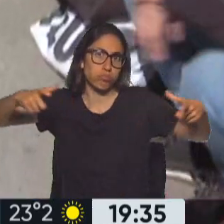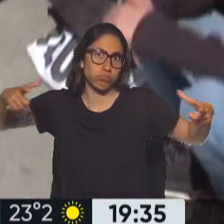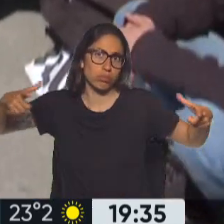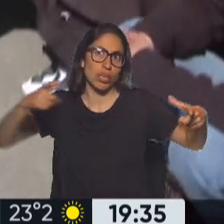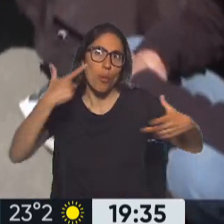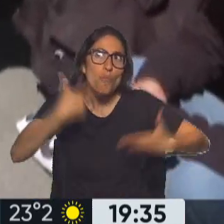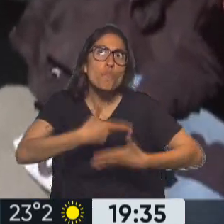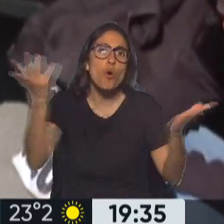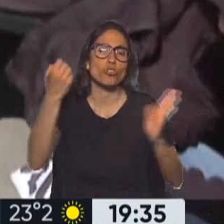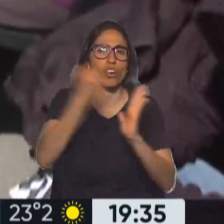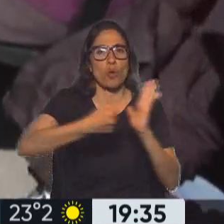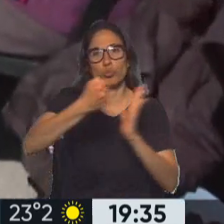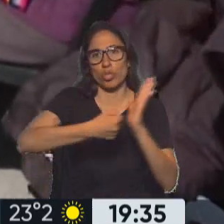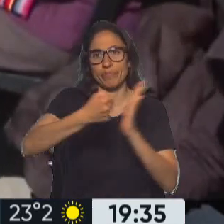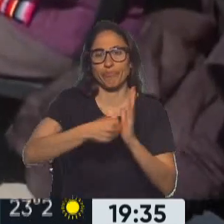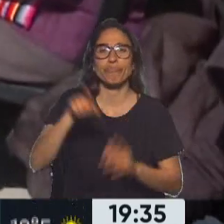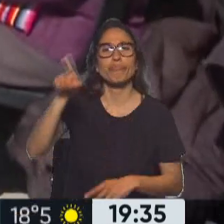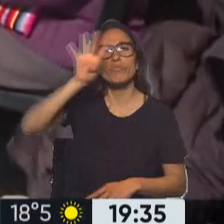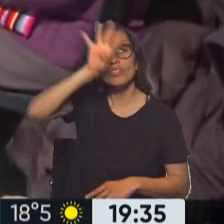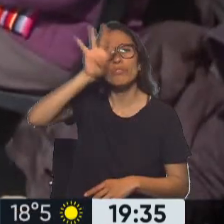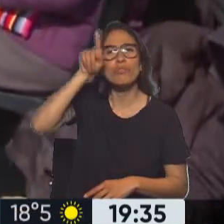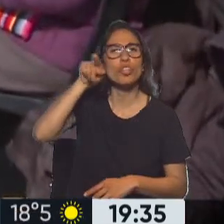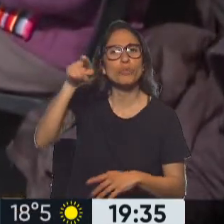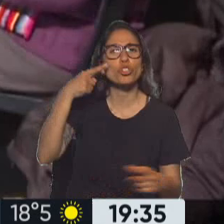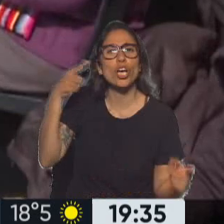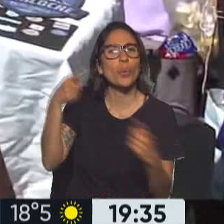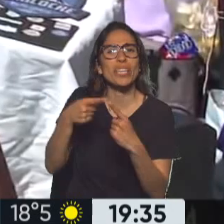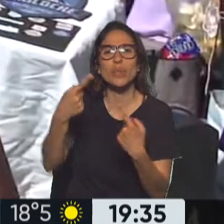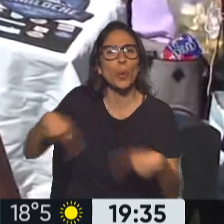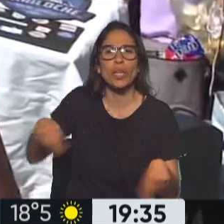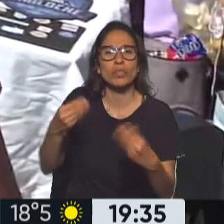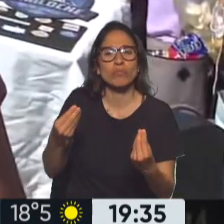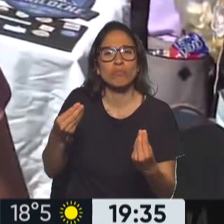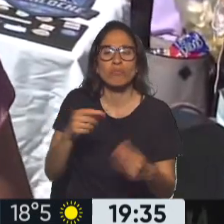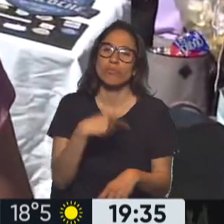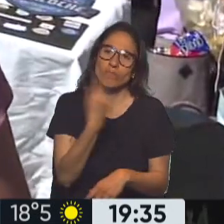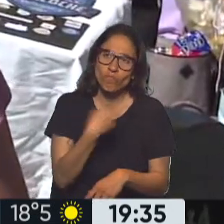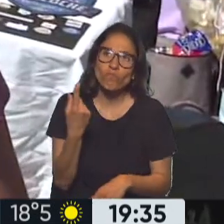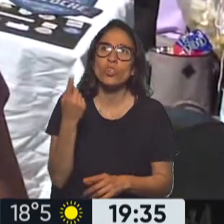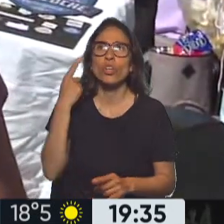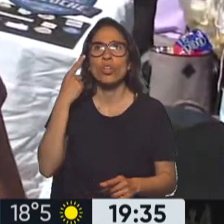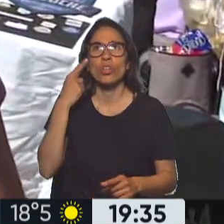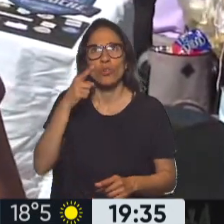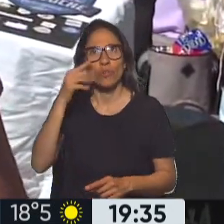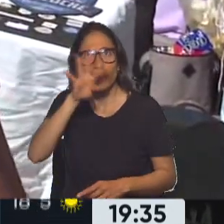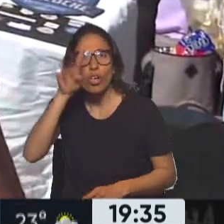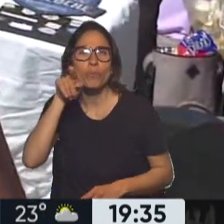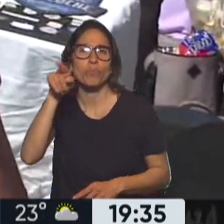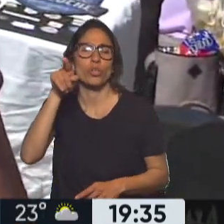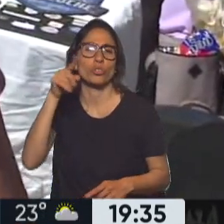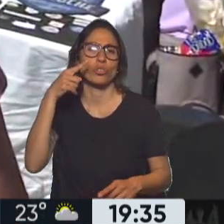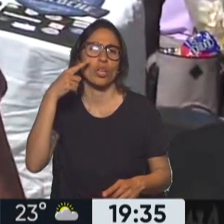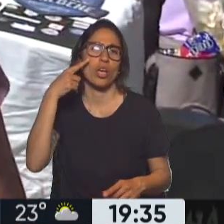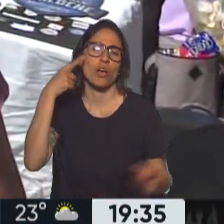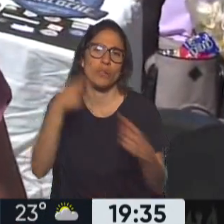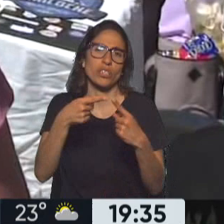Por ejemplo, en Formosa, ¿cuál es la prioridad? Y la prioridad es que la gente cada vez más se dé cuenta de que las